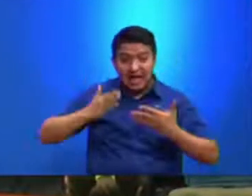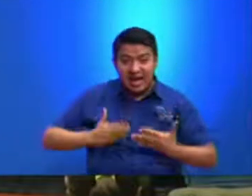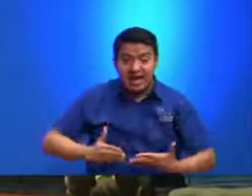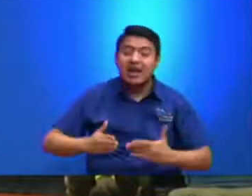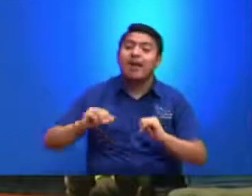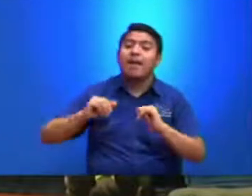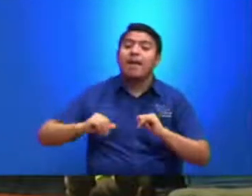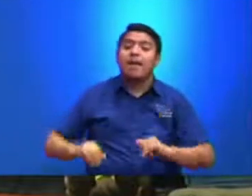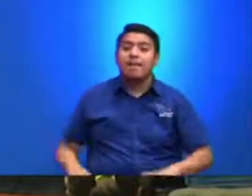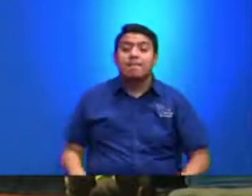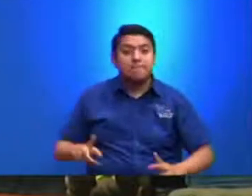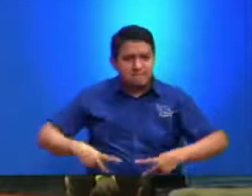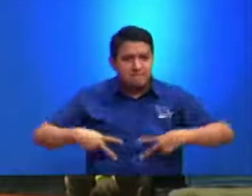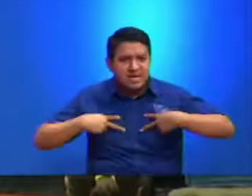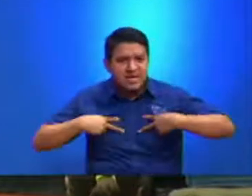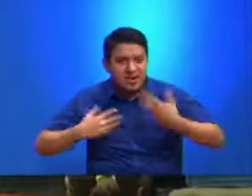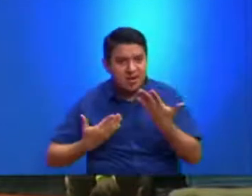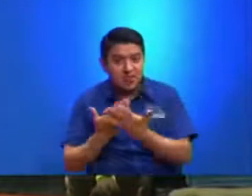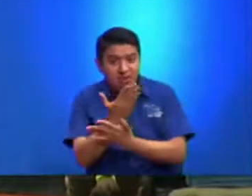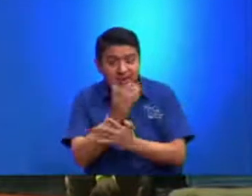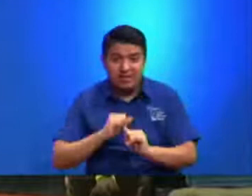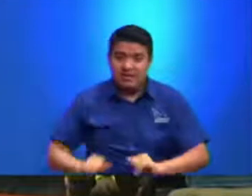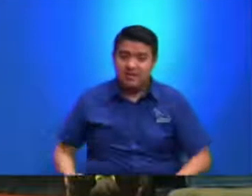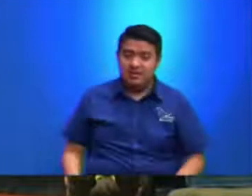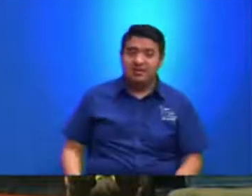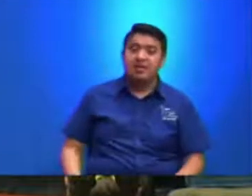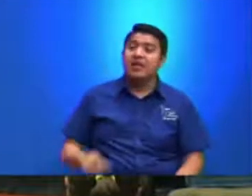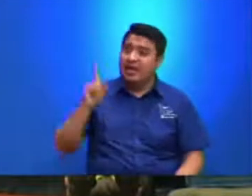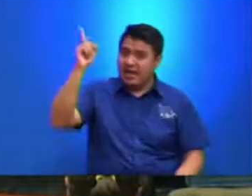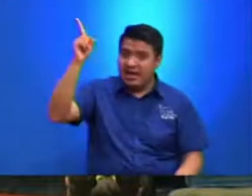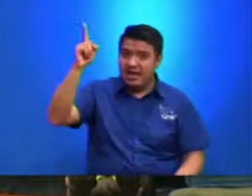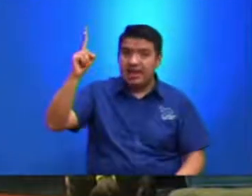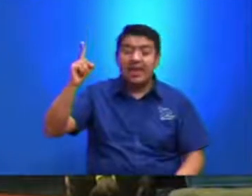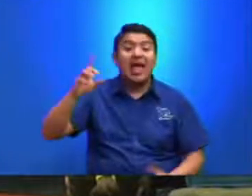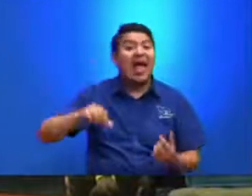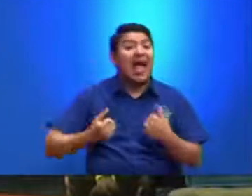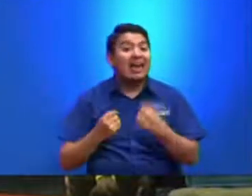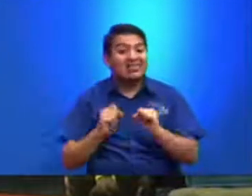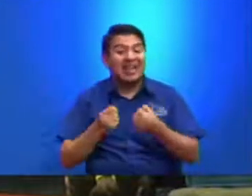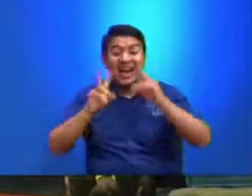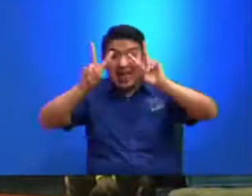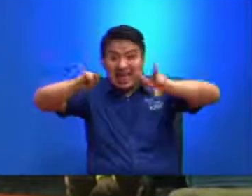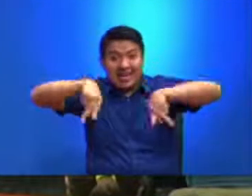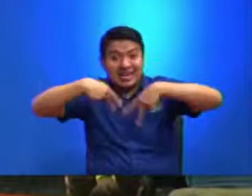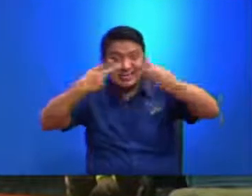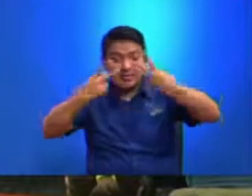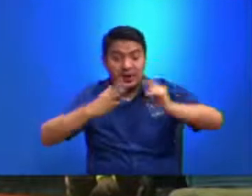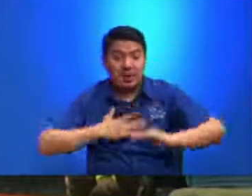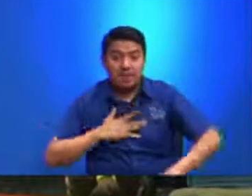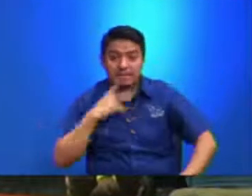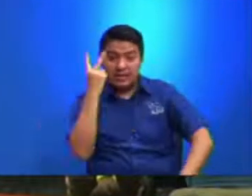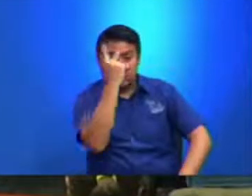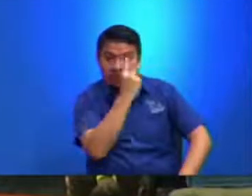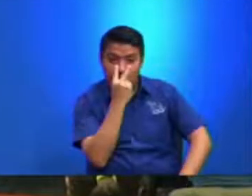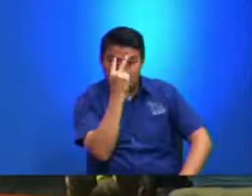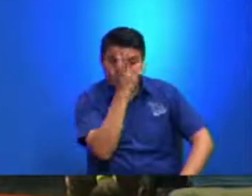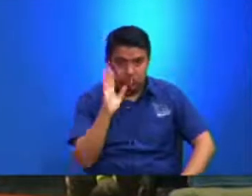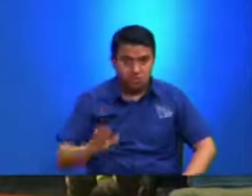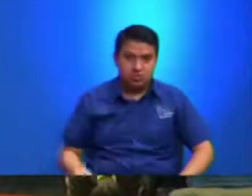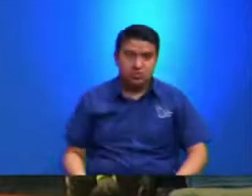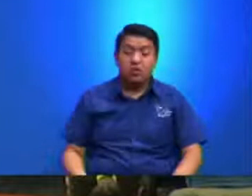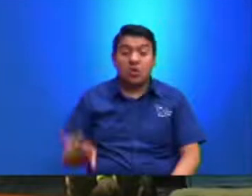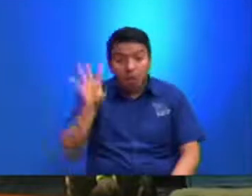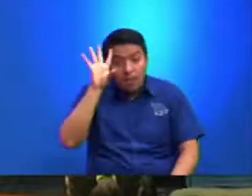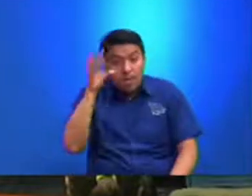era netamente maestro. Era un maestro de la palabra. Yo estaba bien alimentado por mi pastor. Mi pastor